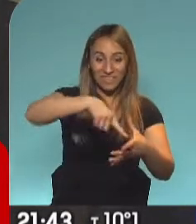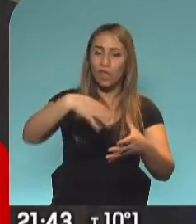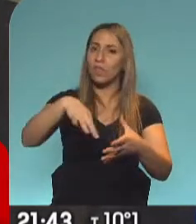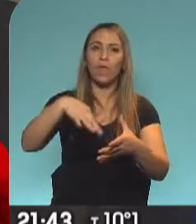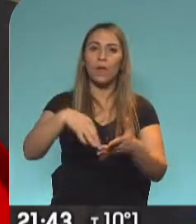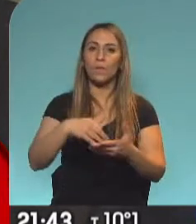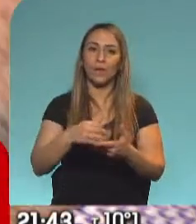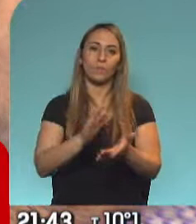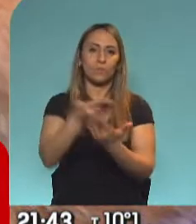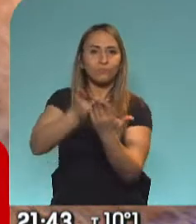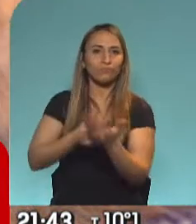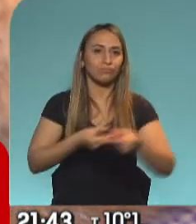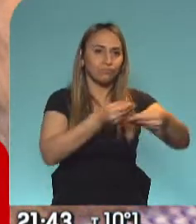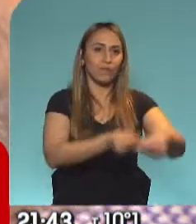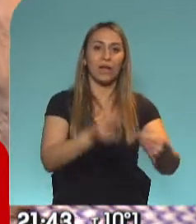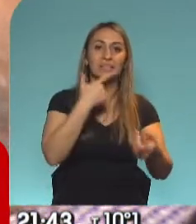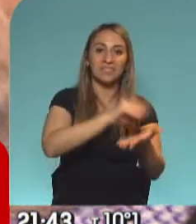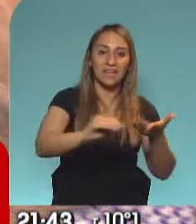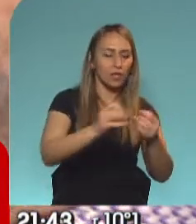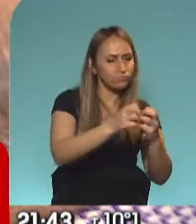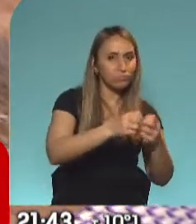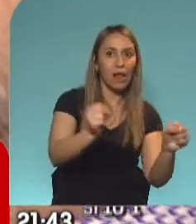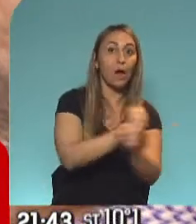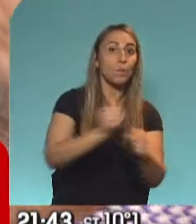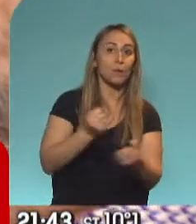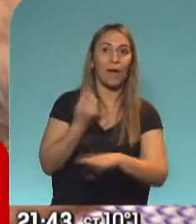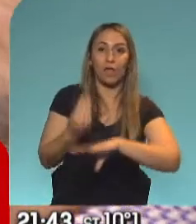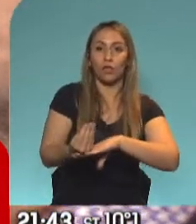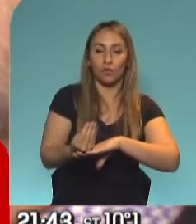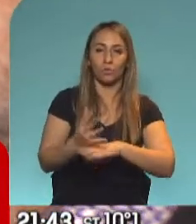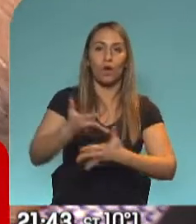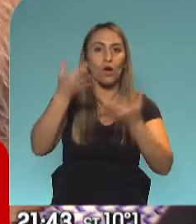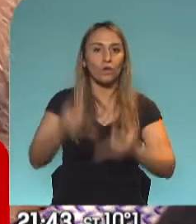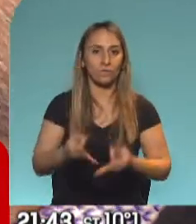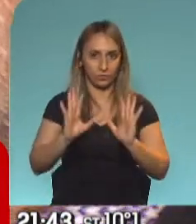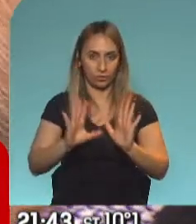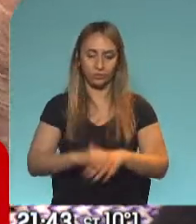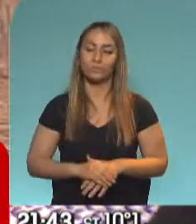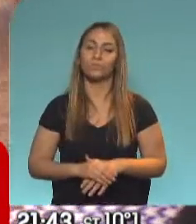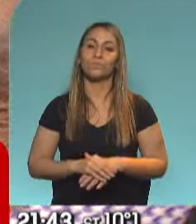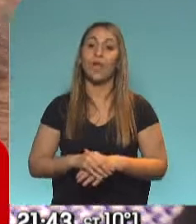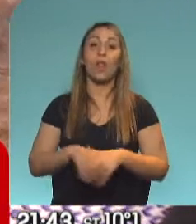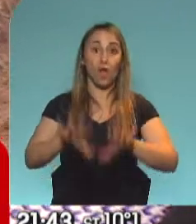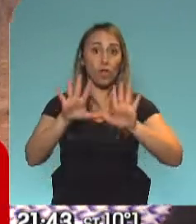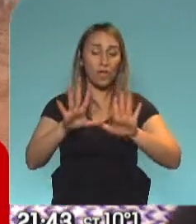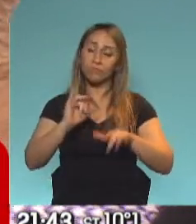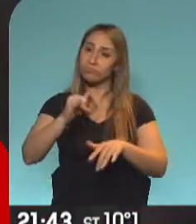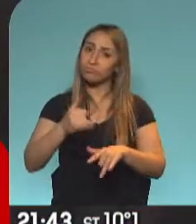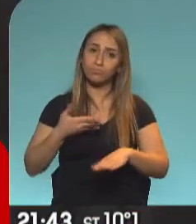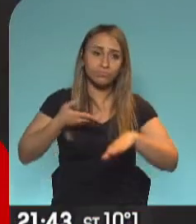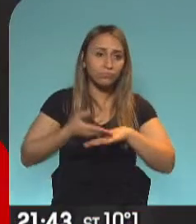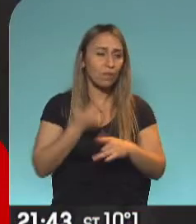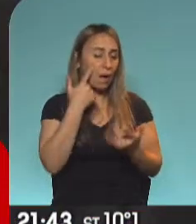Senado para poder estar legitimado en su función como tal. De esos 10, 7 se presentan, dan la respuesta y las razones